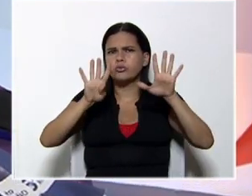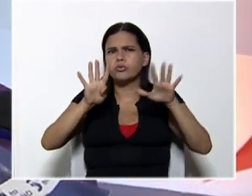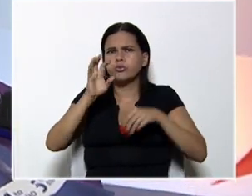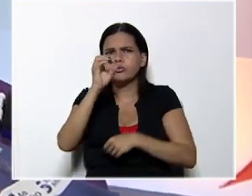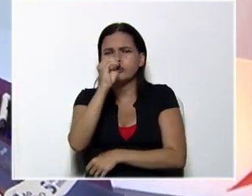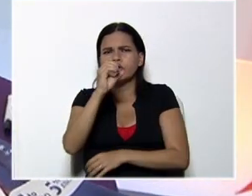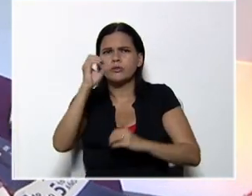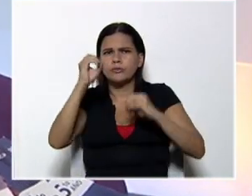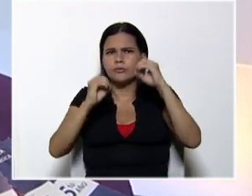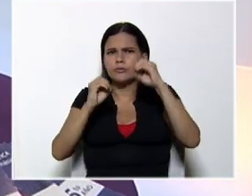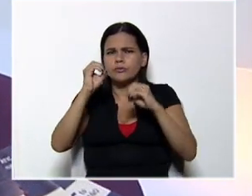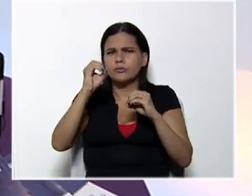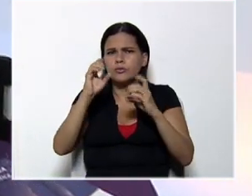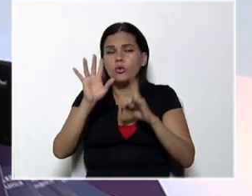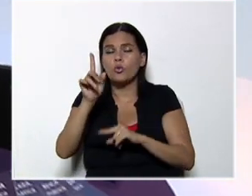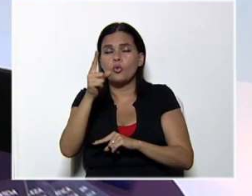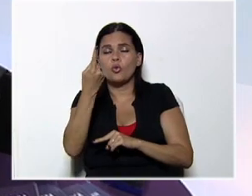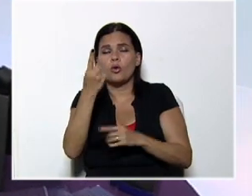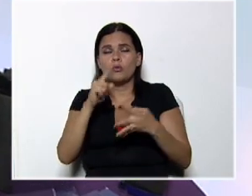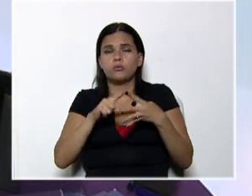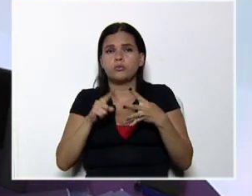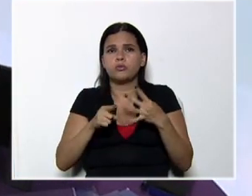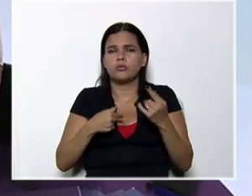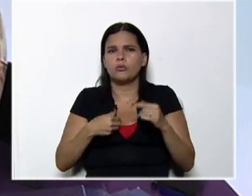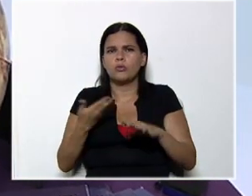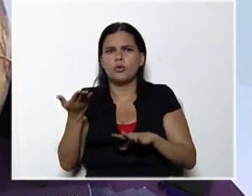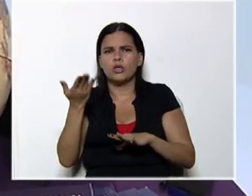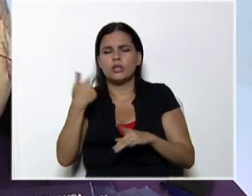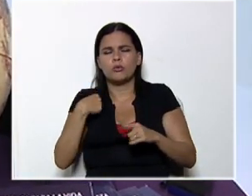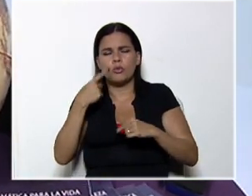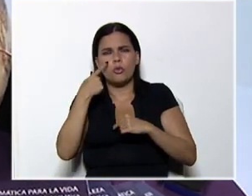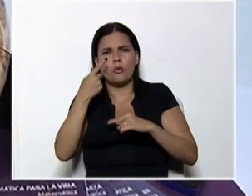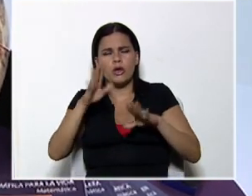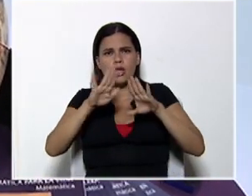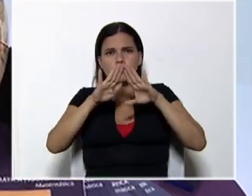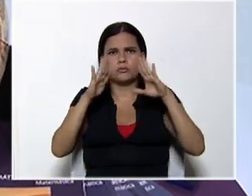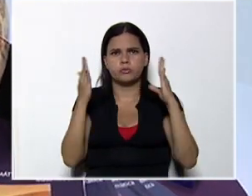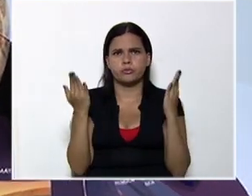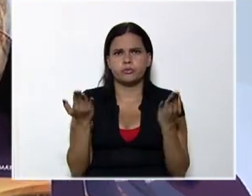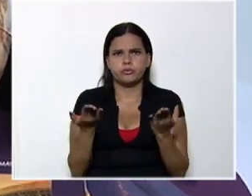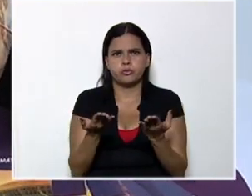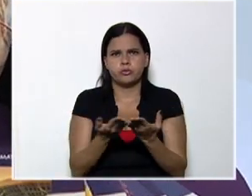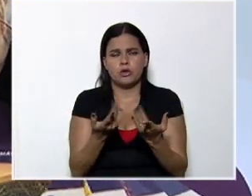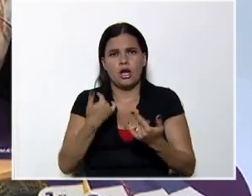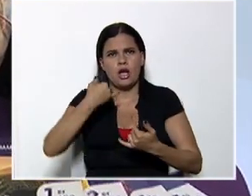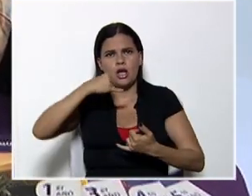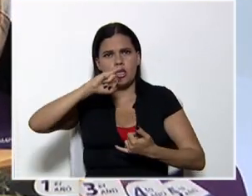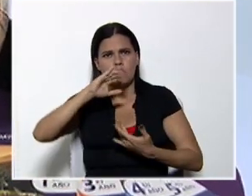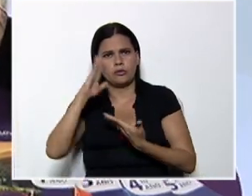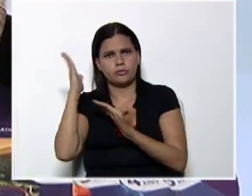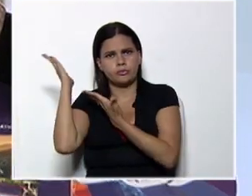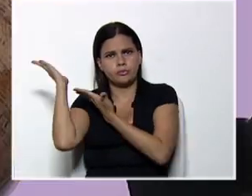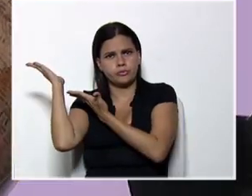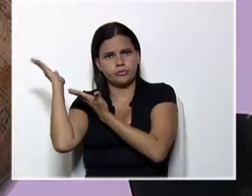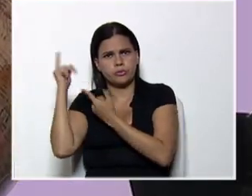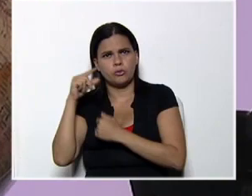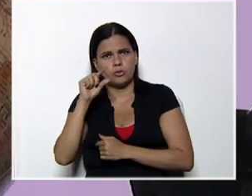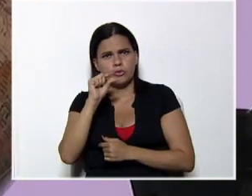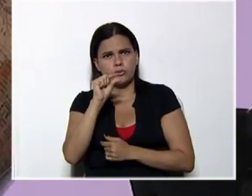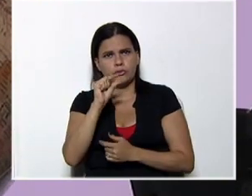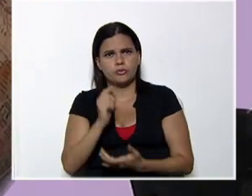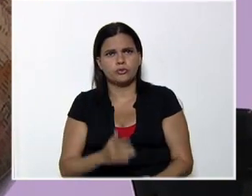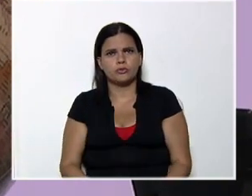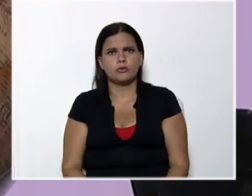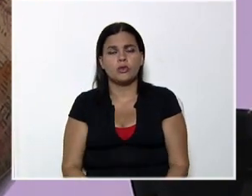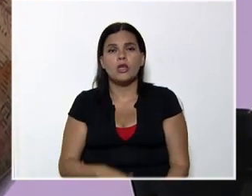patrón importante que podemos apreciar nosotros es a través del planeta Tierra. Aquí vemos una representación de ella, un poco más pequeña,